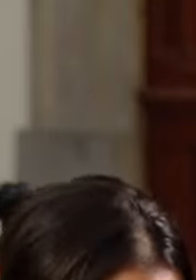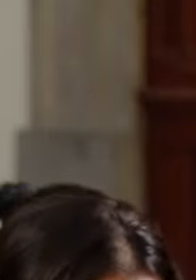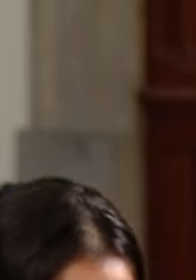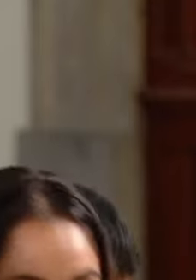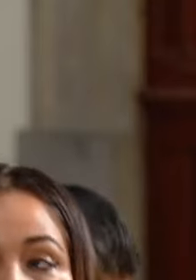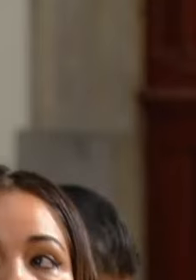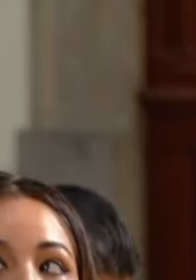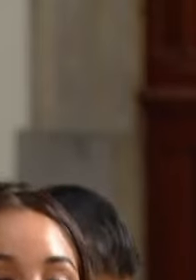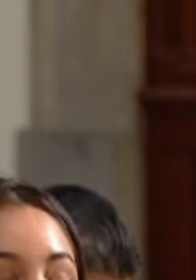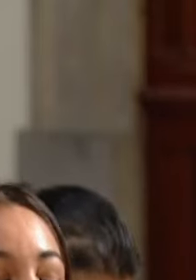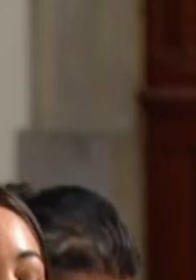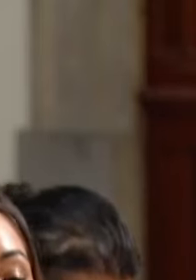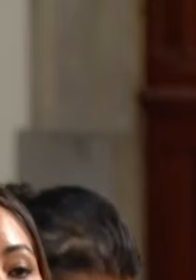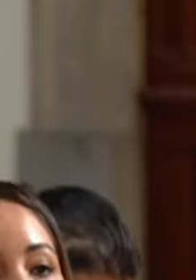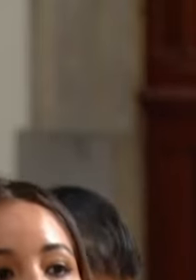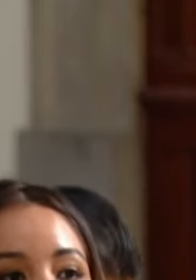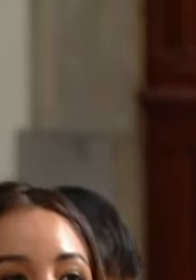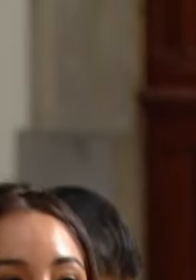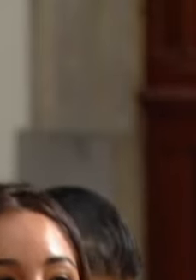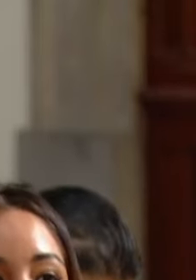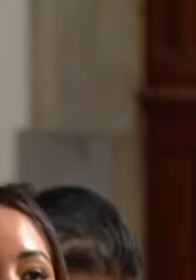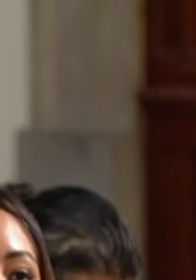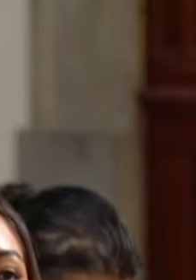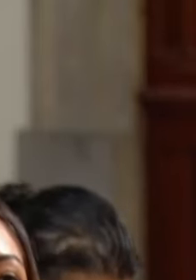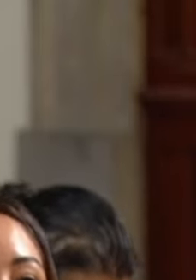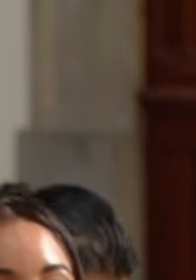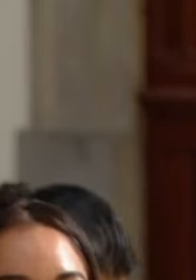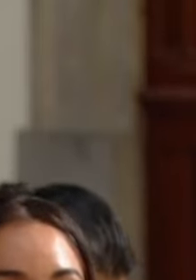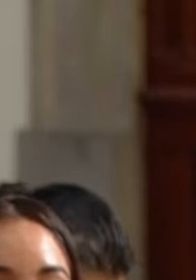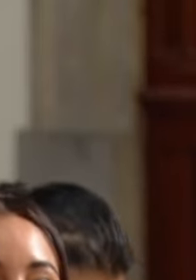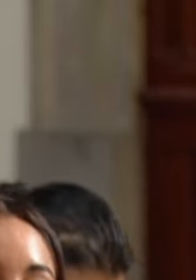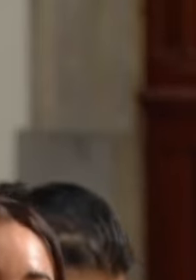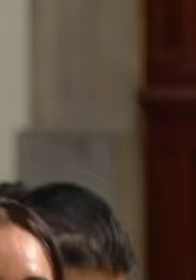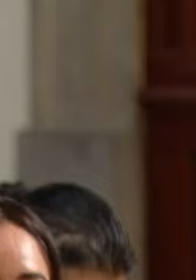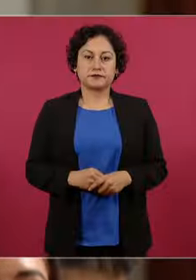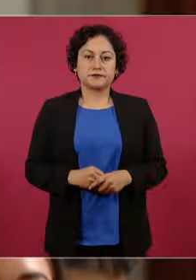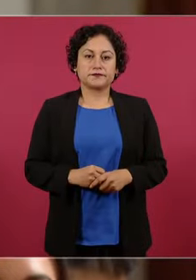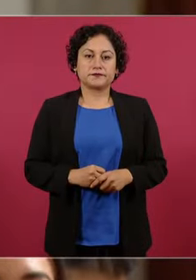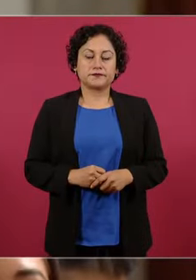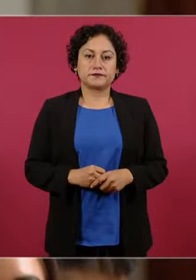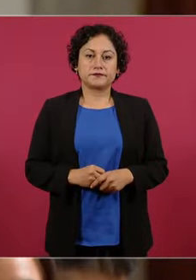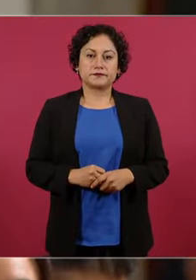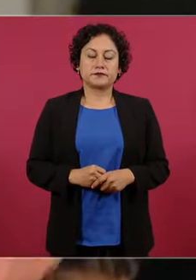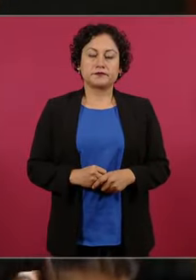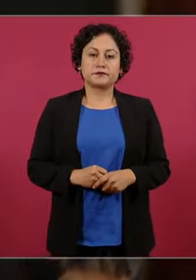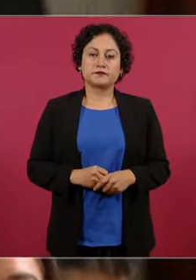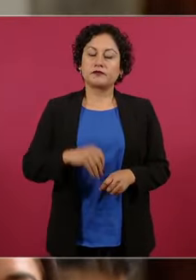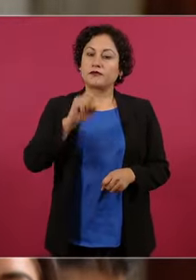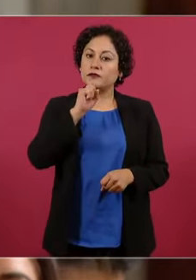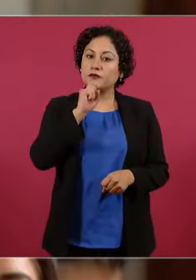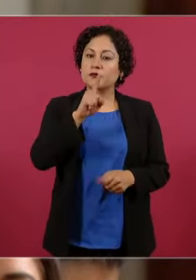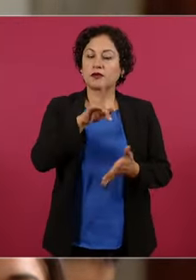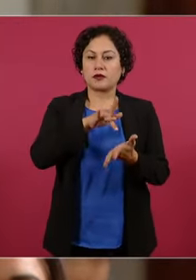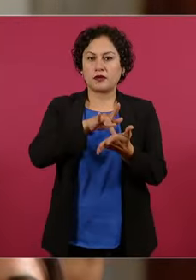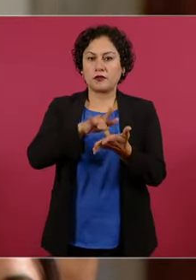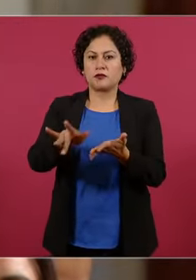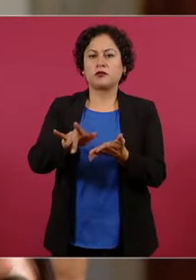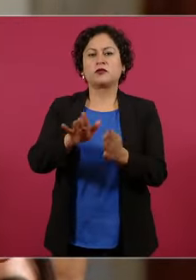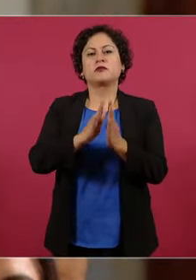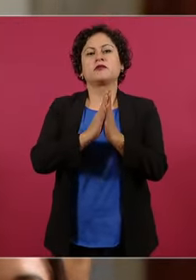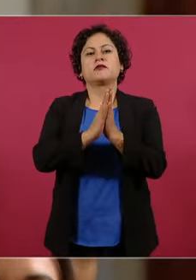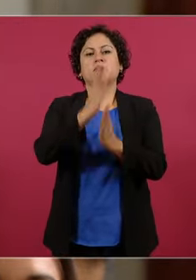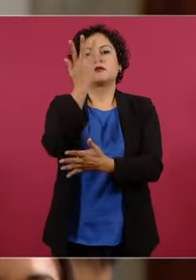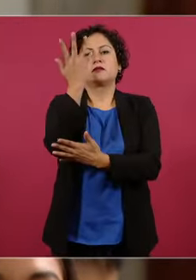requiere su apoyo, presidente. Y lo mismo, pues se requiere el apoyo para incendios forestales. En Oaxaca acaba de subir